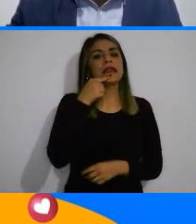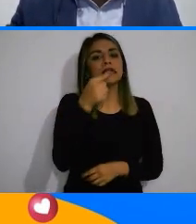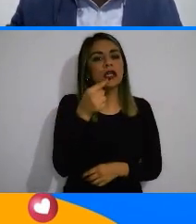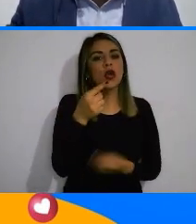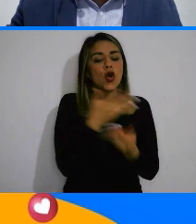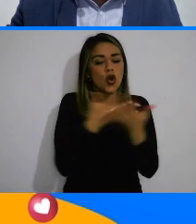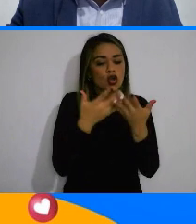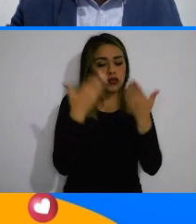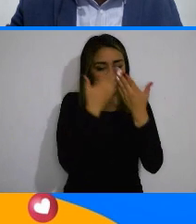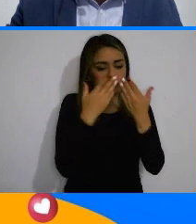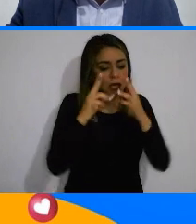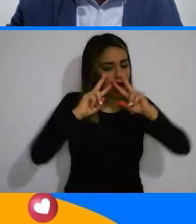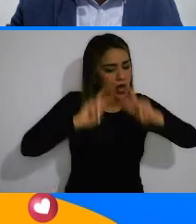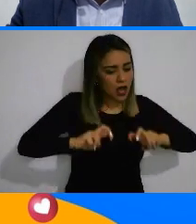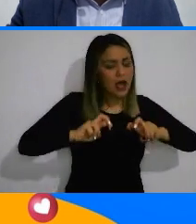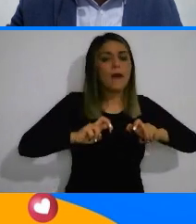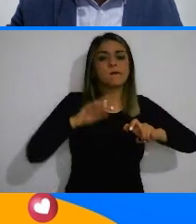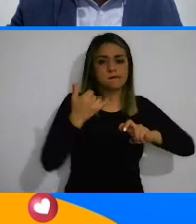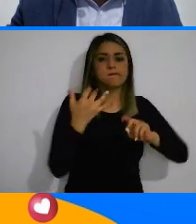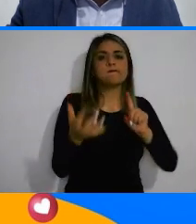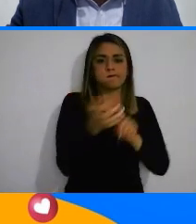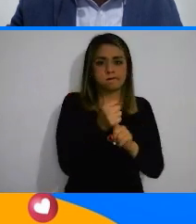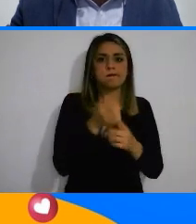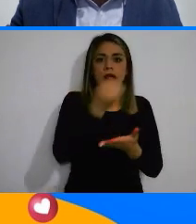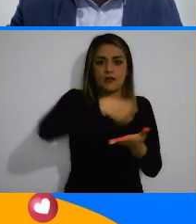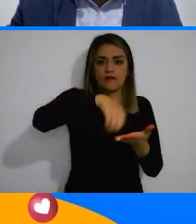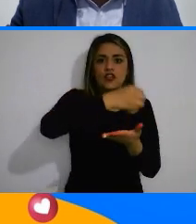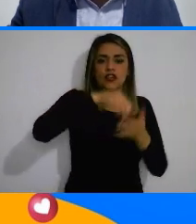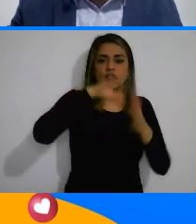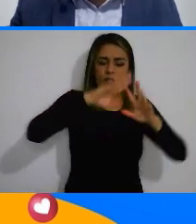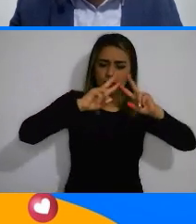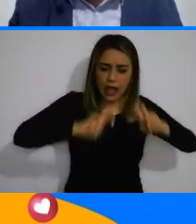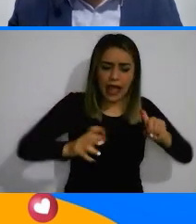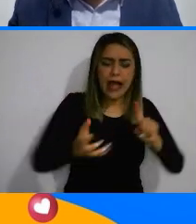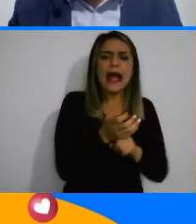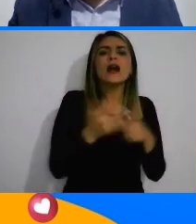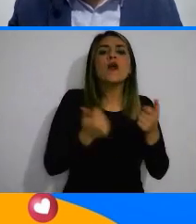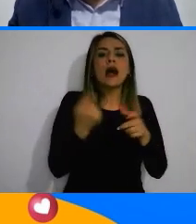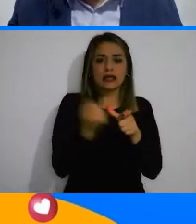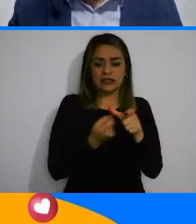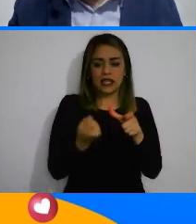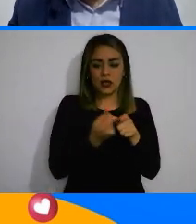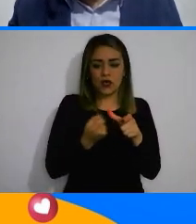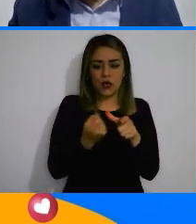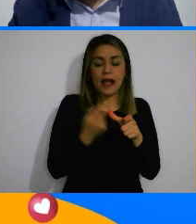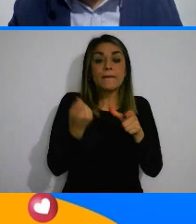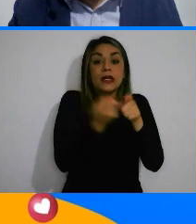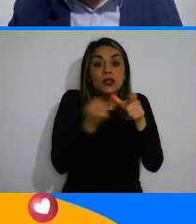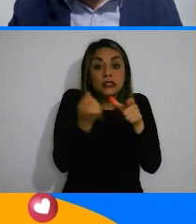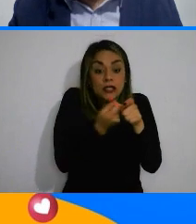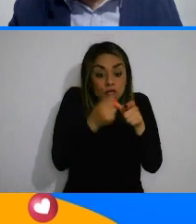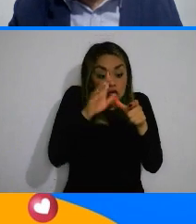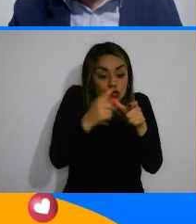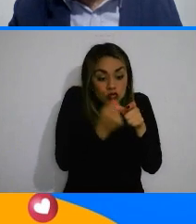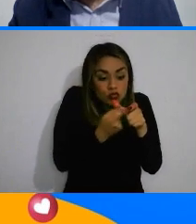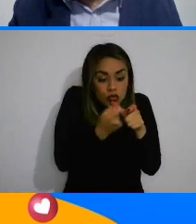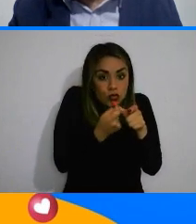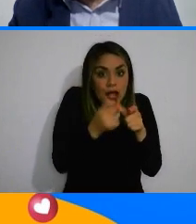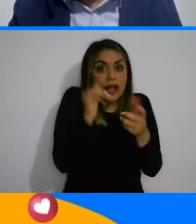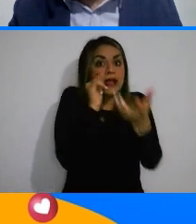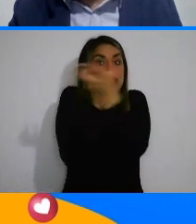objeto de estudio de la biología es la célula, pero que el objeto de estudio de la